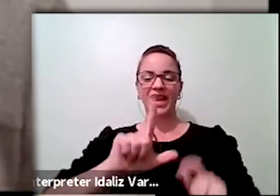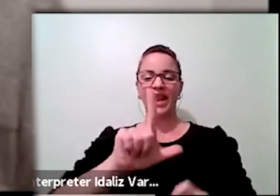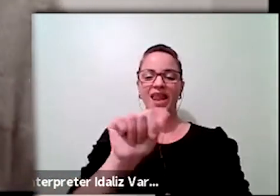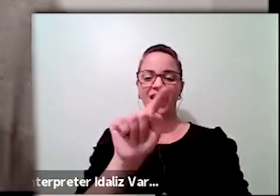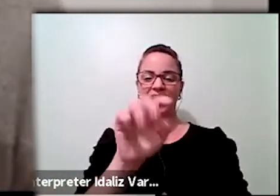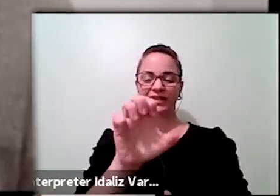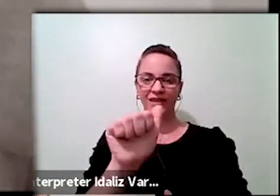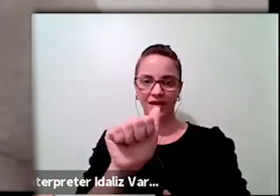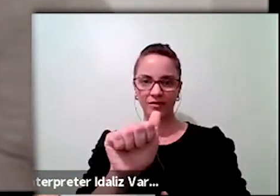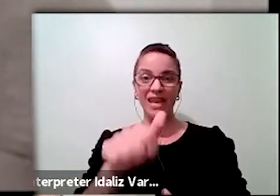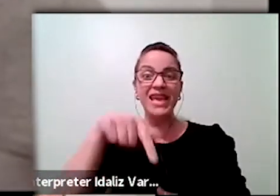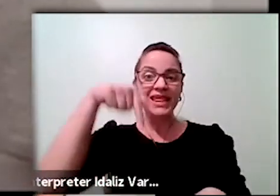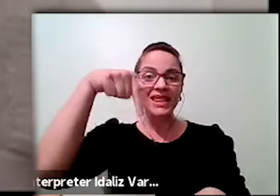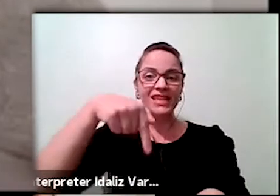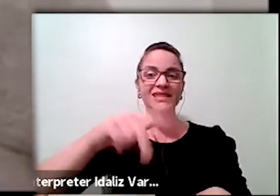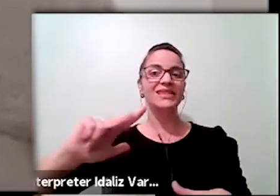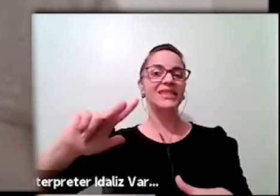Esta es la tercera